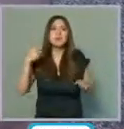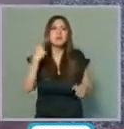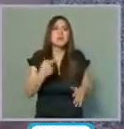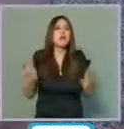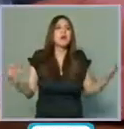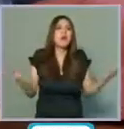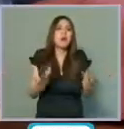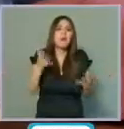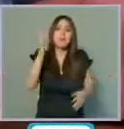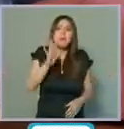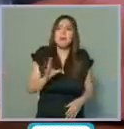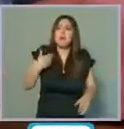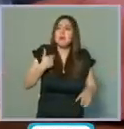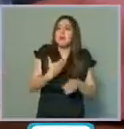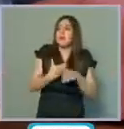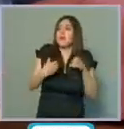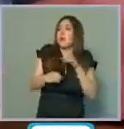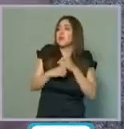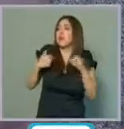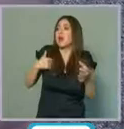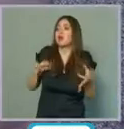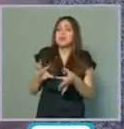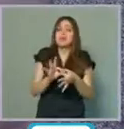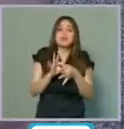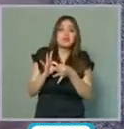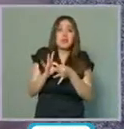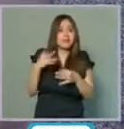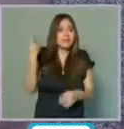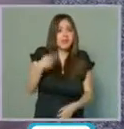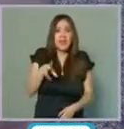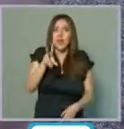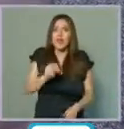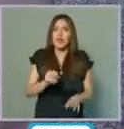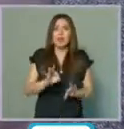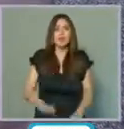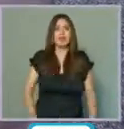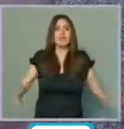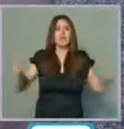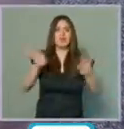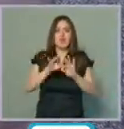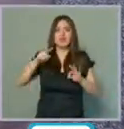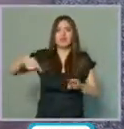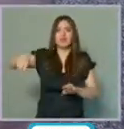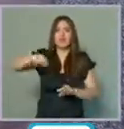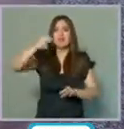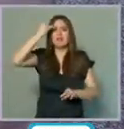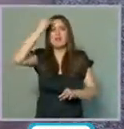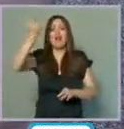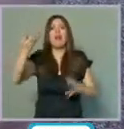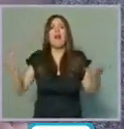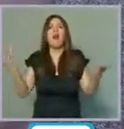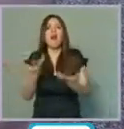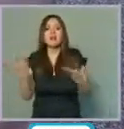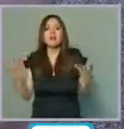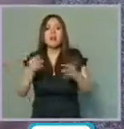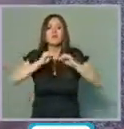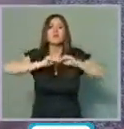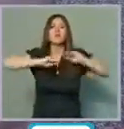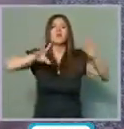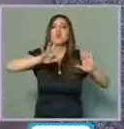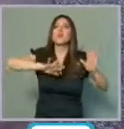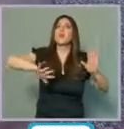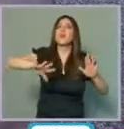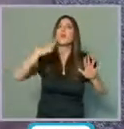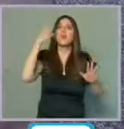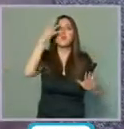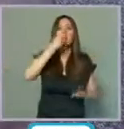día como otro objeto más, ¿no? Es importantísimo que existan este tipo de iniciativas, incluso por el aspecto estético.